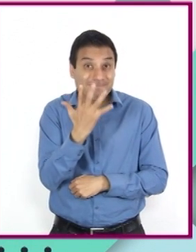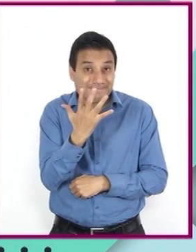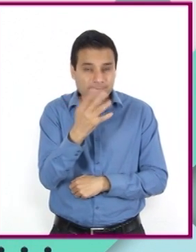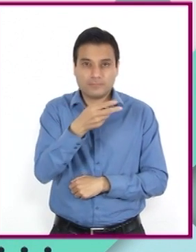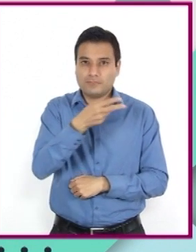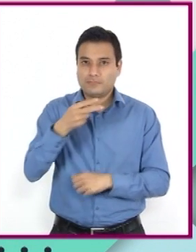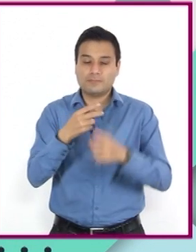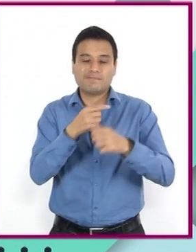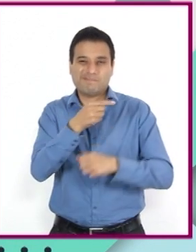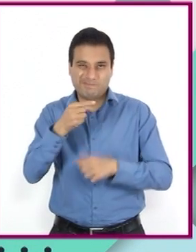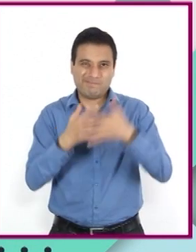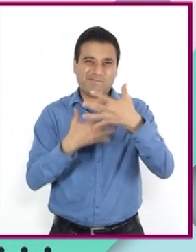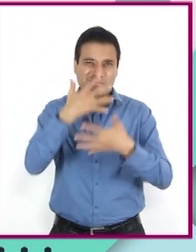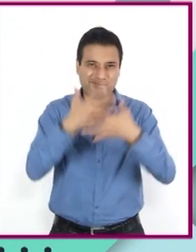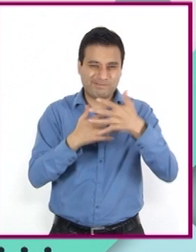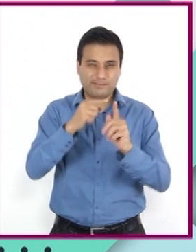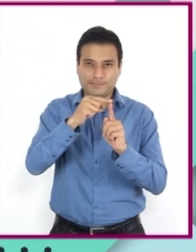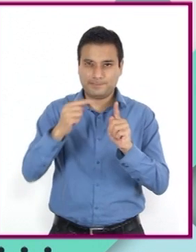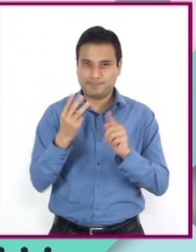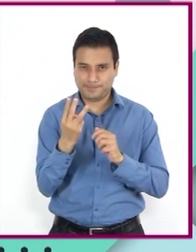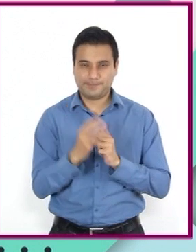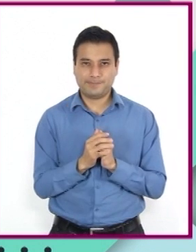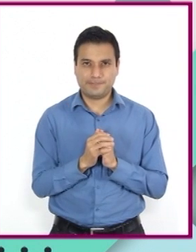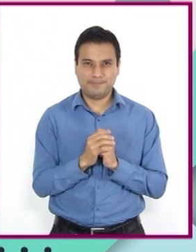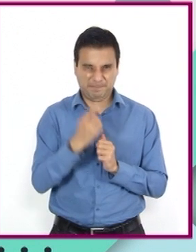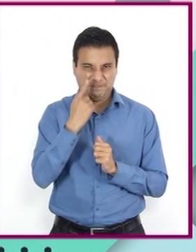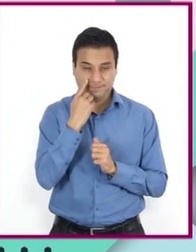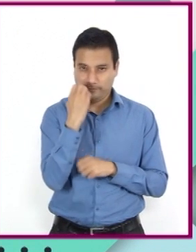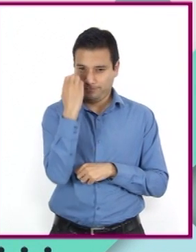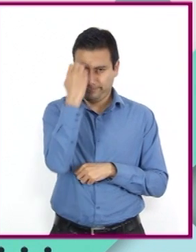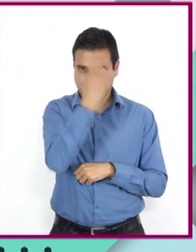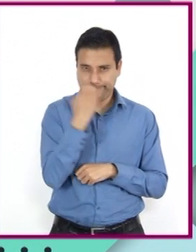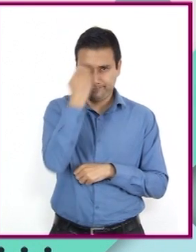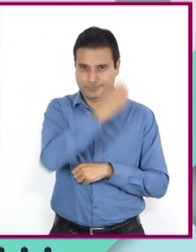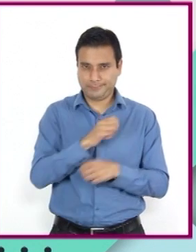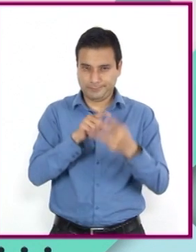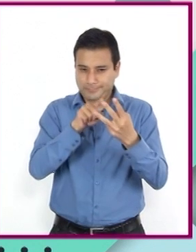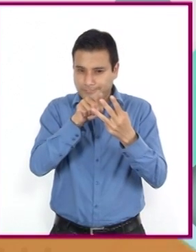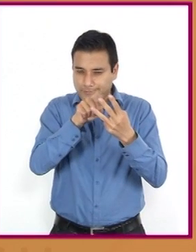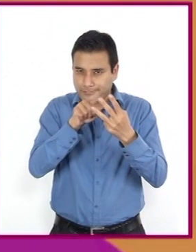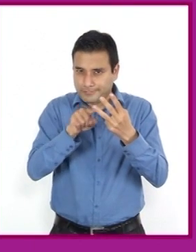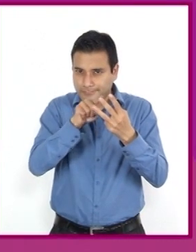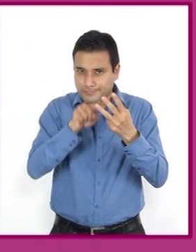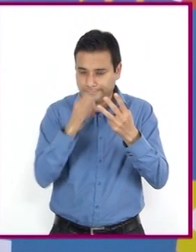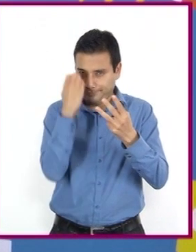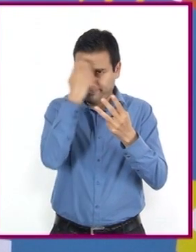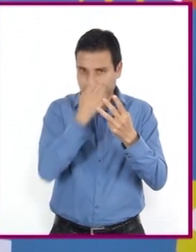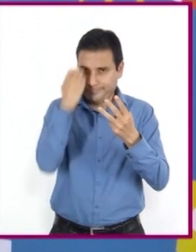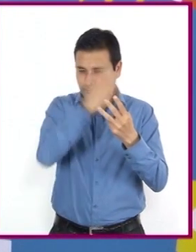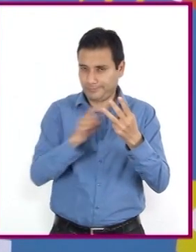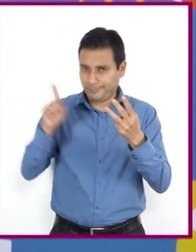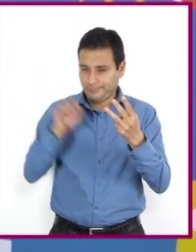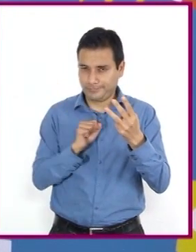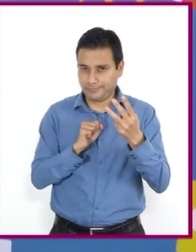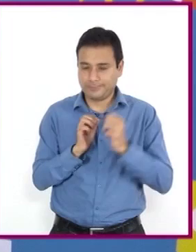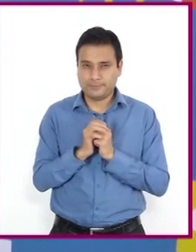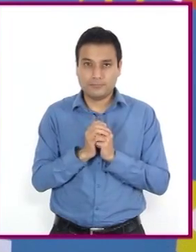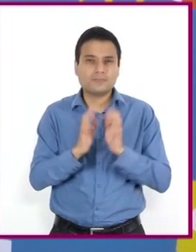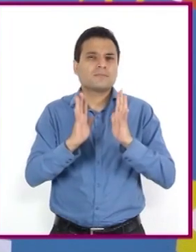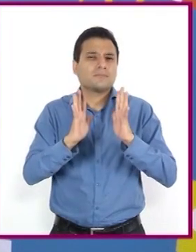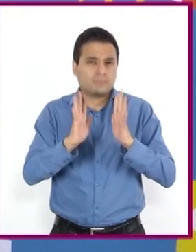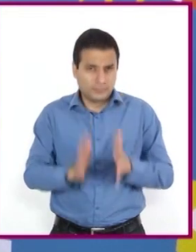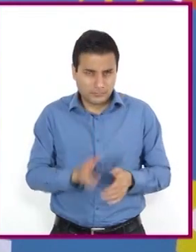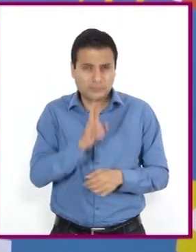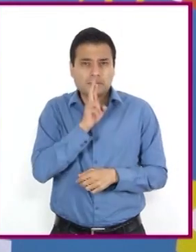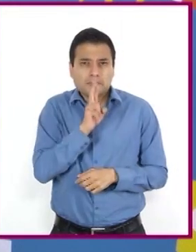15 negativo entre 3. Analicemos estas dos últimas expresiones. Como ya tenemos los resultados